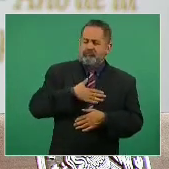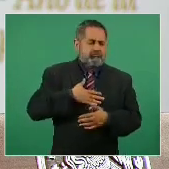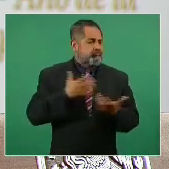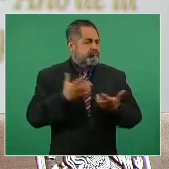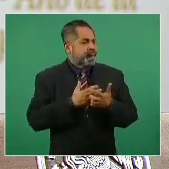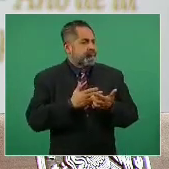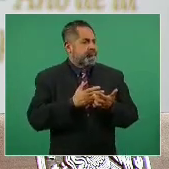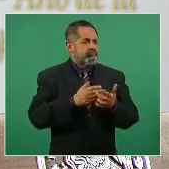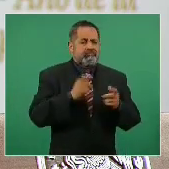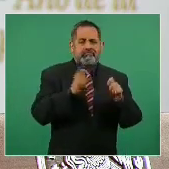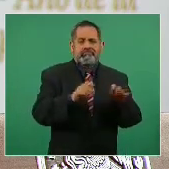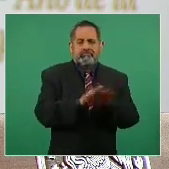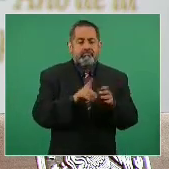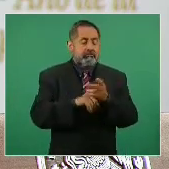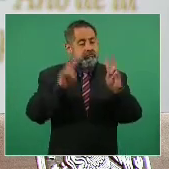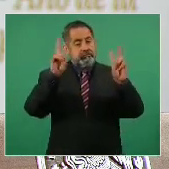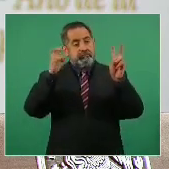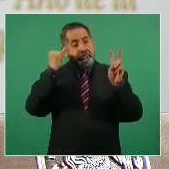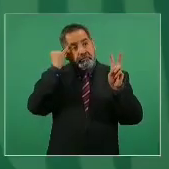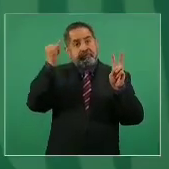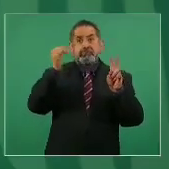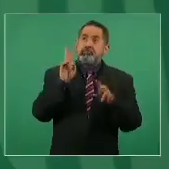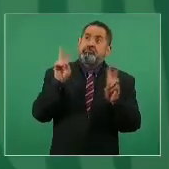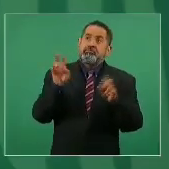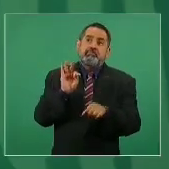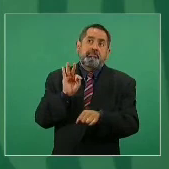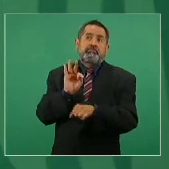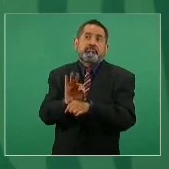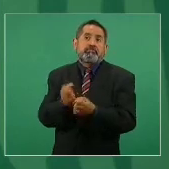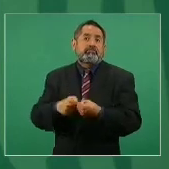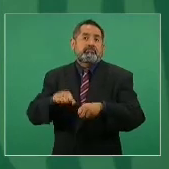con dimensión social